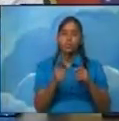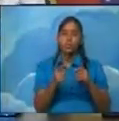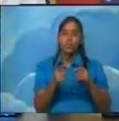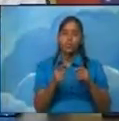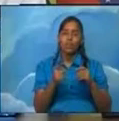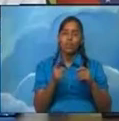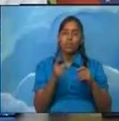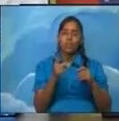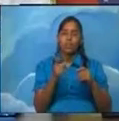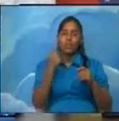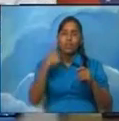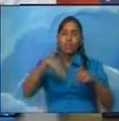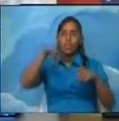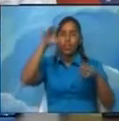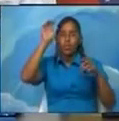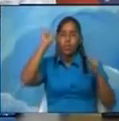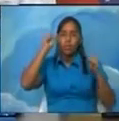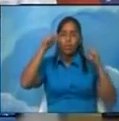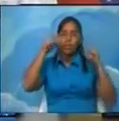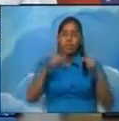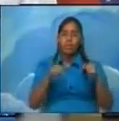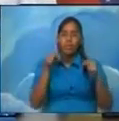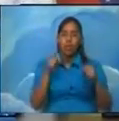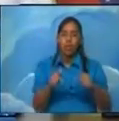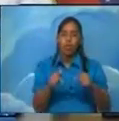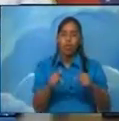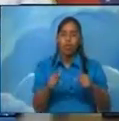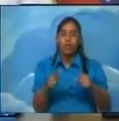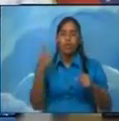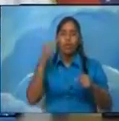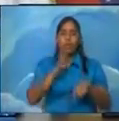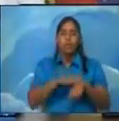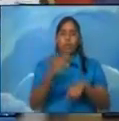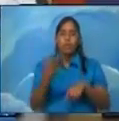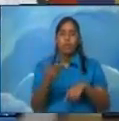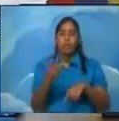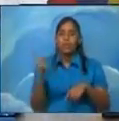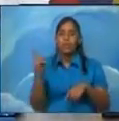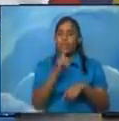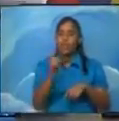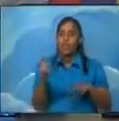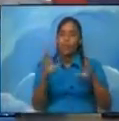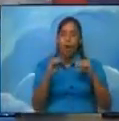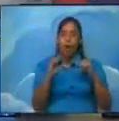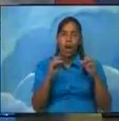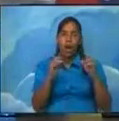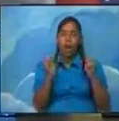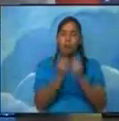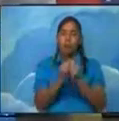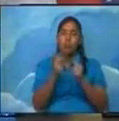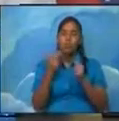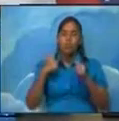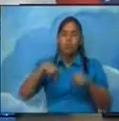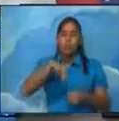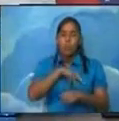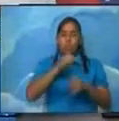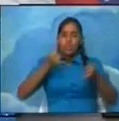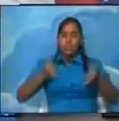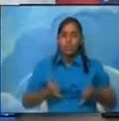y comprended hoy, porque no hablo con vuestros